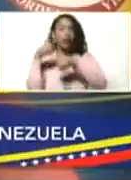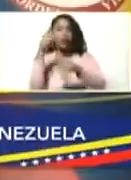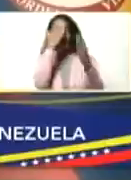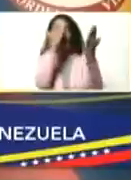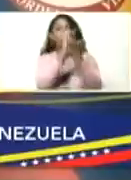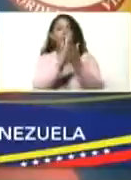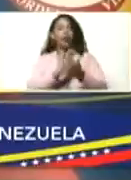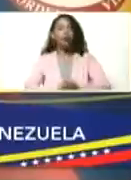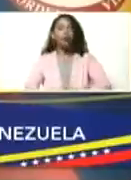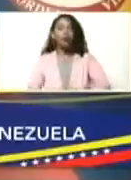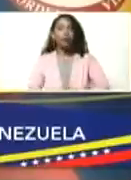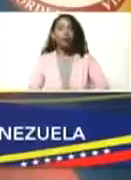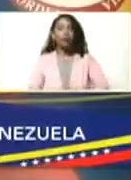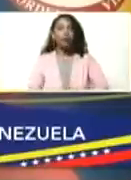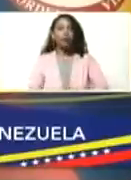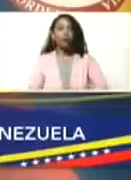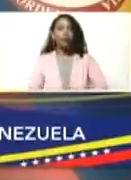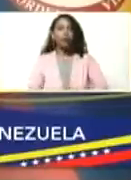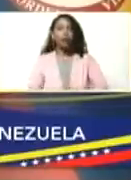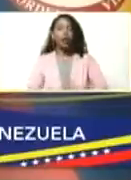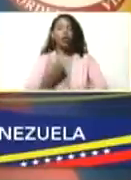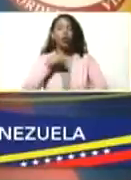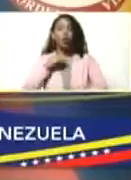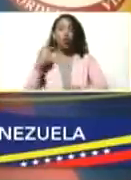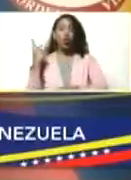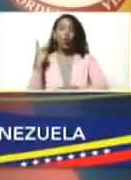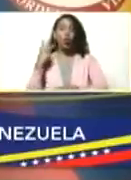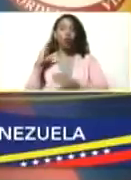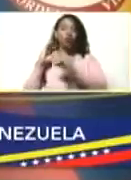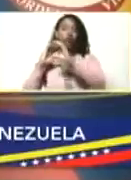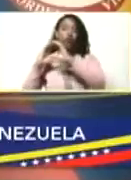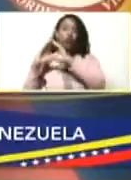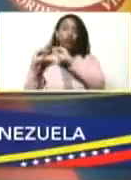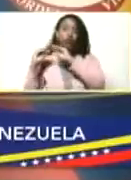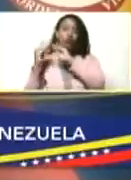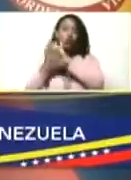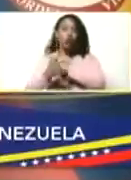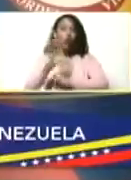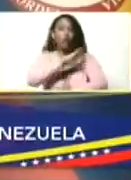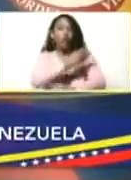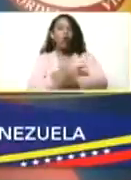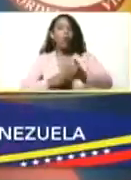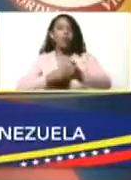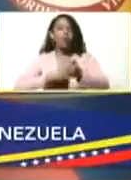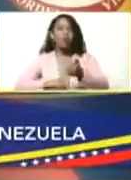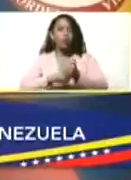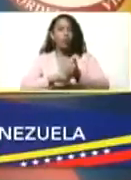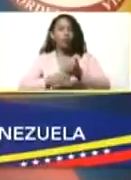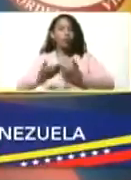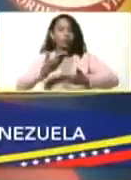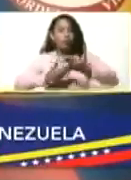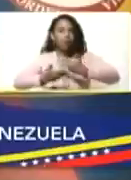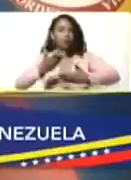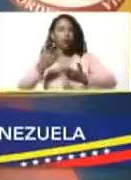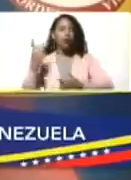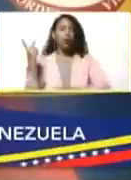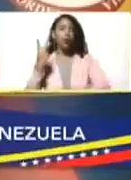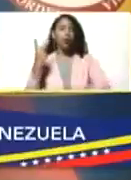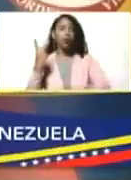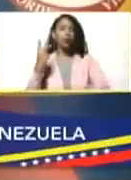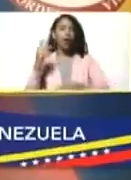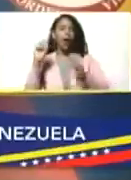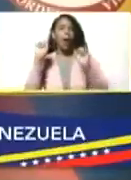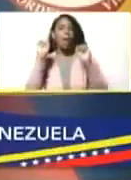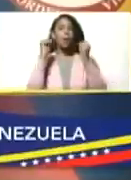frontera. Hemos conversado sobre el fortalecimiento de la cooperación entre